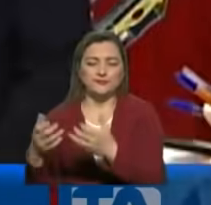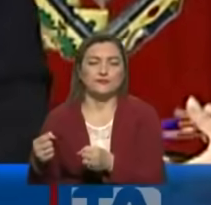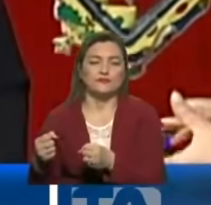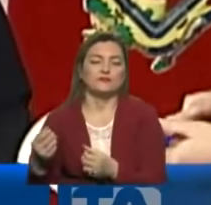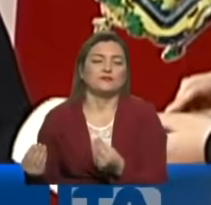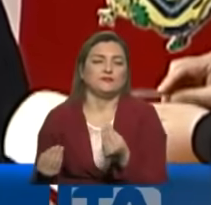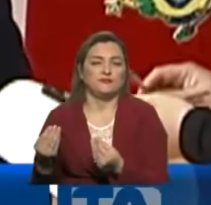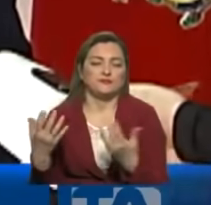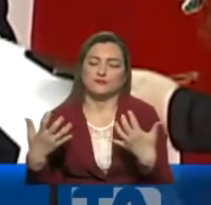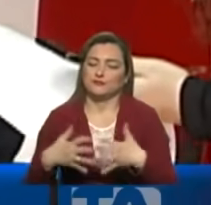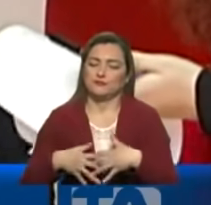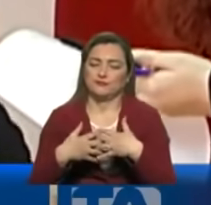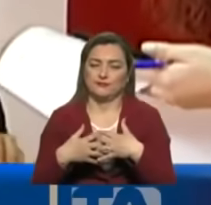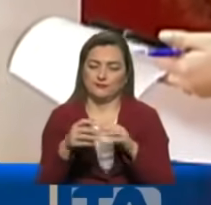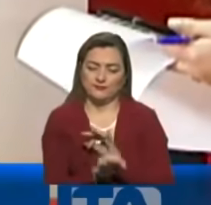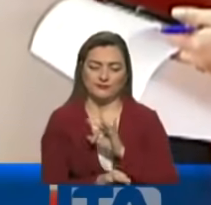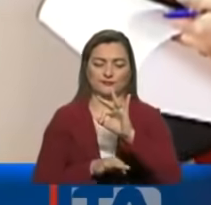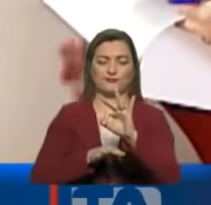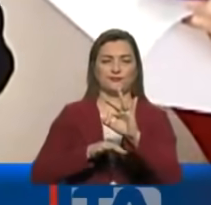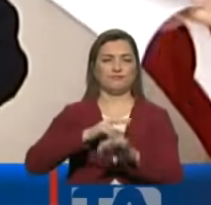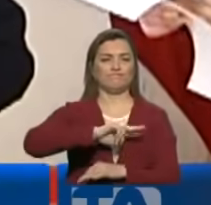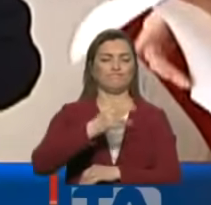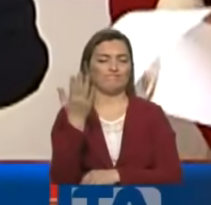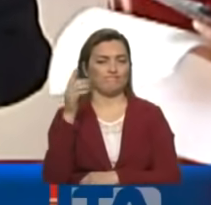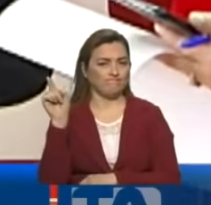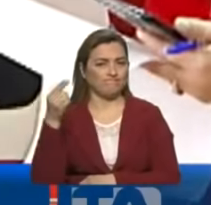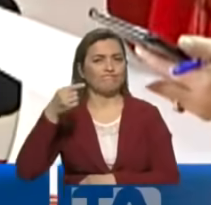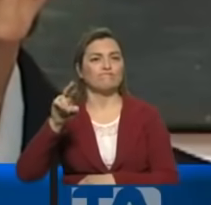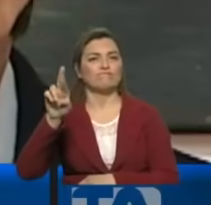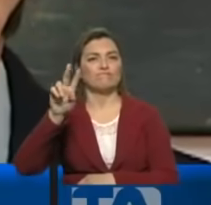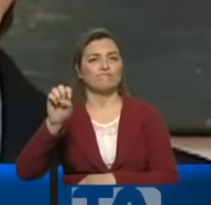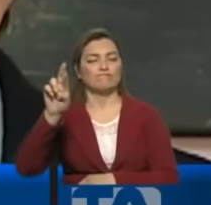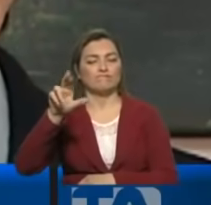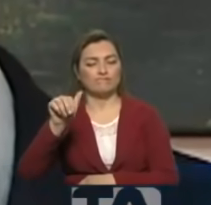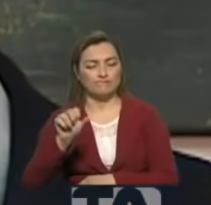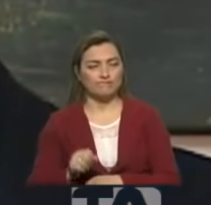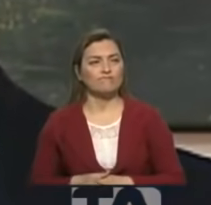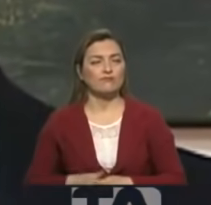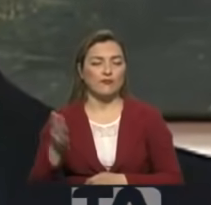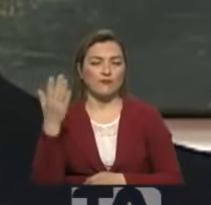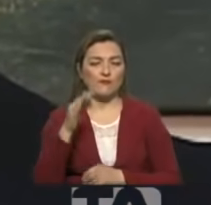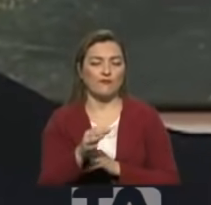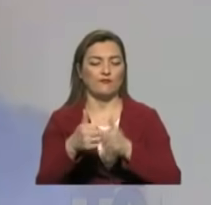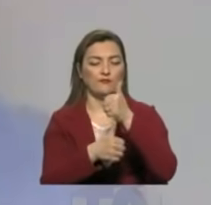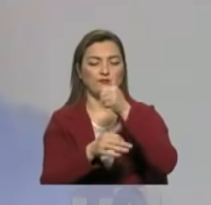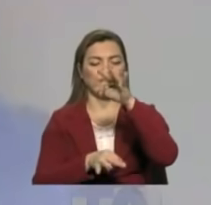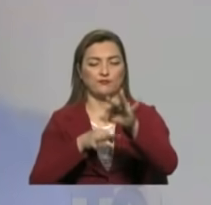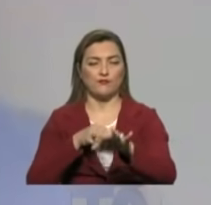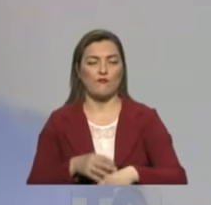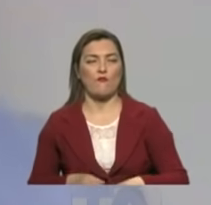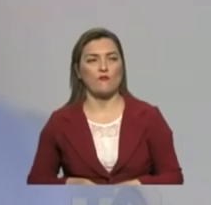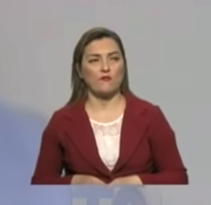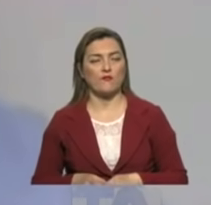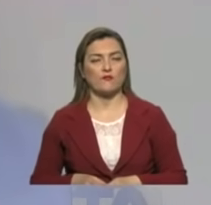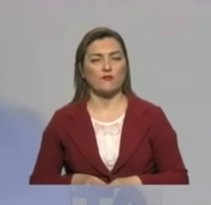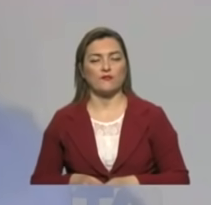preventiva, automáticamente asumiría el cargo el vicealcalde de Quito, Santiago Guarderas. Este quedaría como alcalde subrogante. Esto lo dispone el COTAD